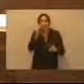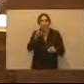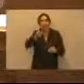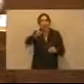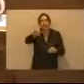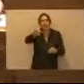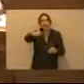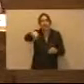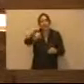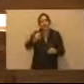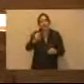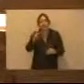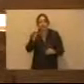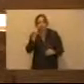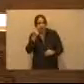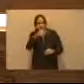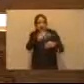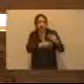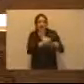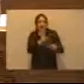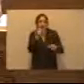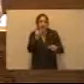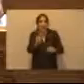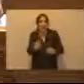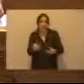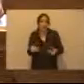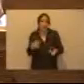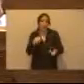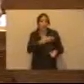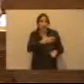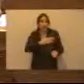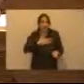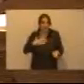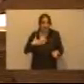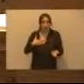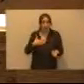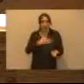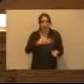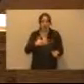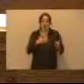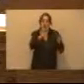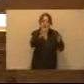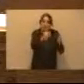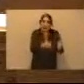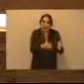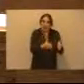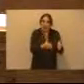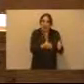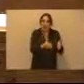están fendo. Pero eu o que quería era que vostede